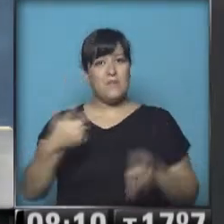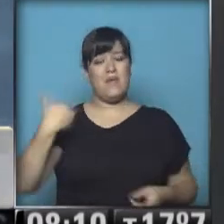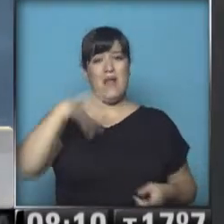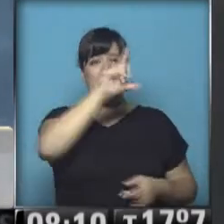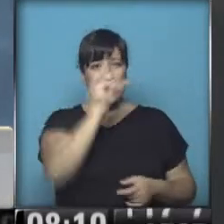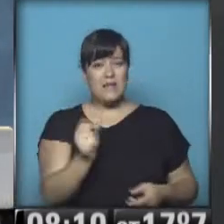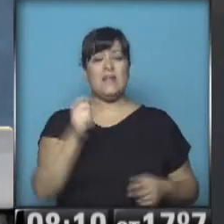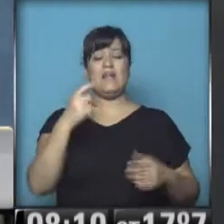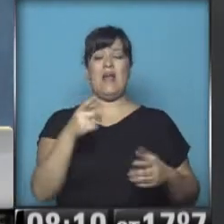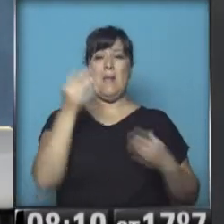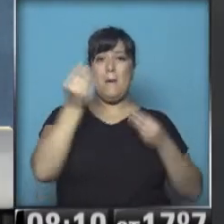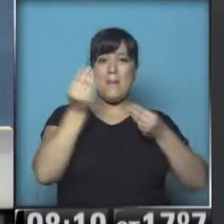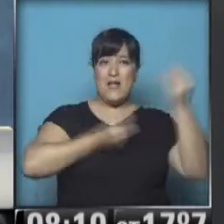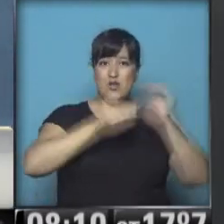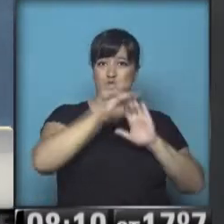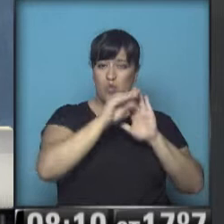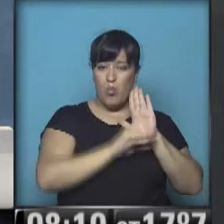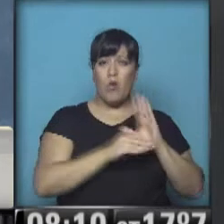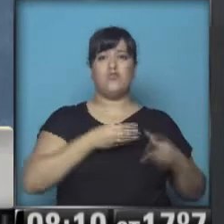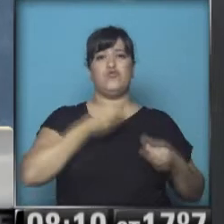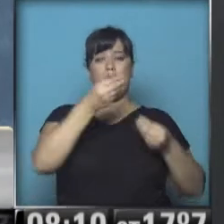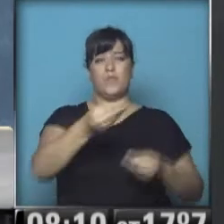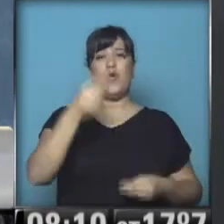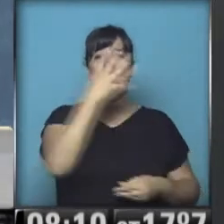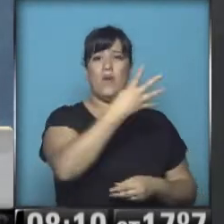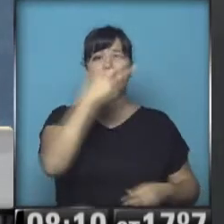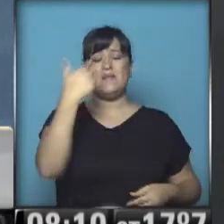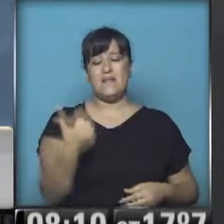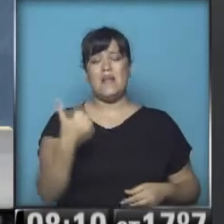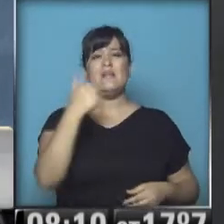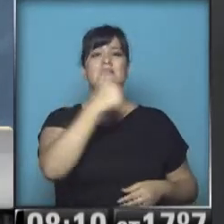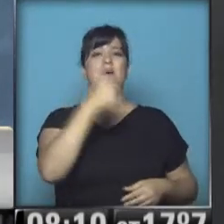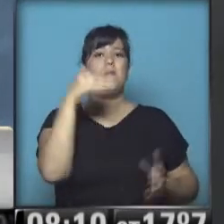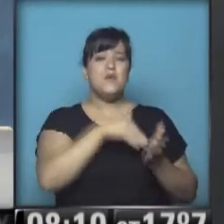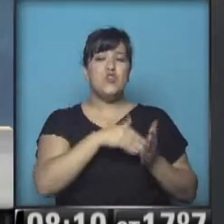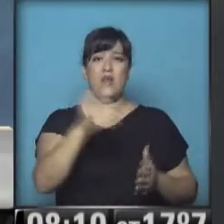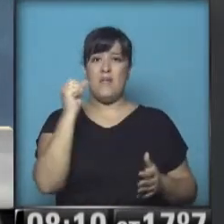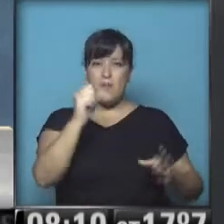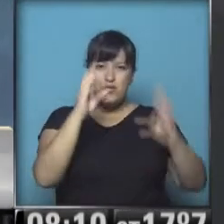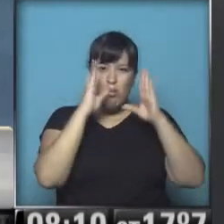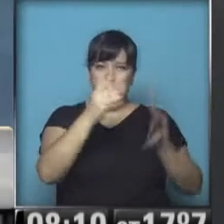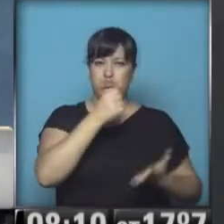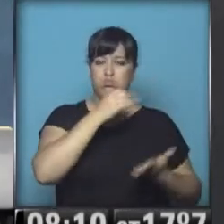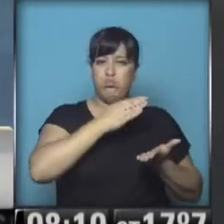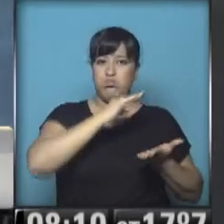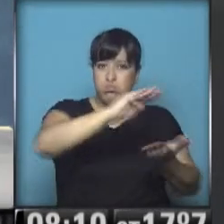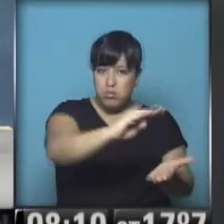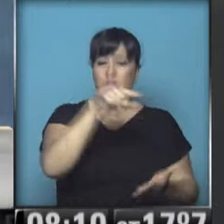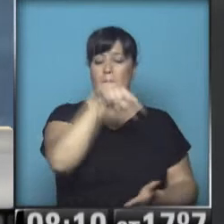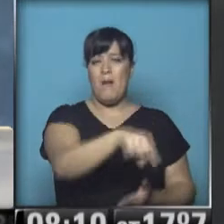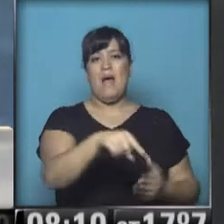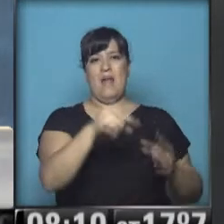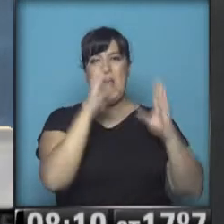en materia presupuestaria un monto equivalente a 453 millones de pesos para atender las demandas derivadas de esta problemática